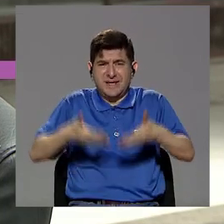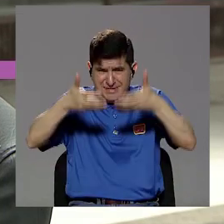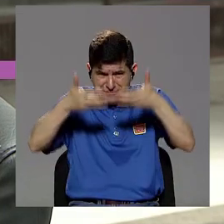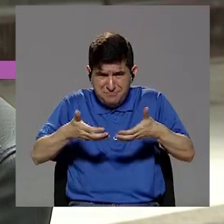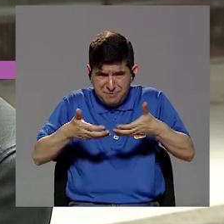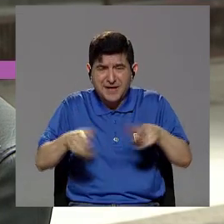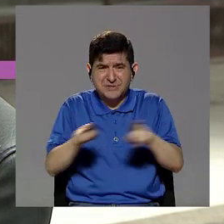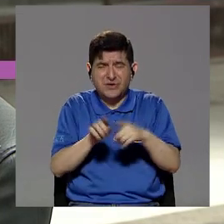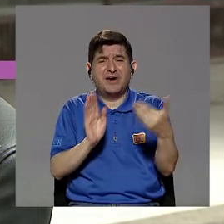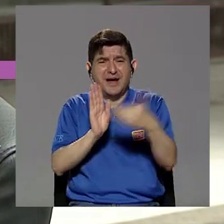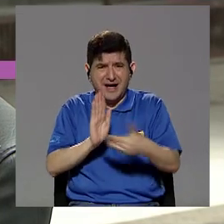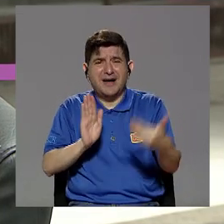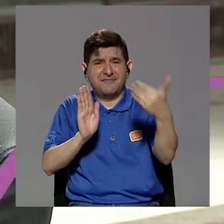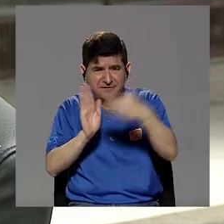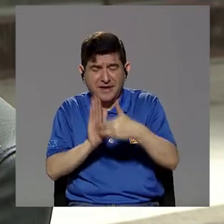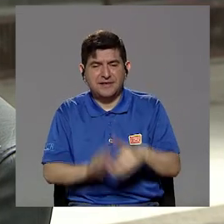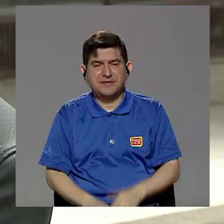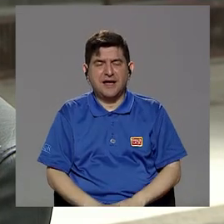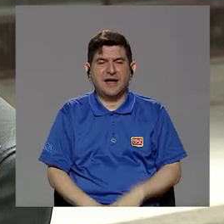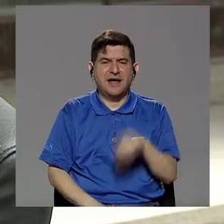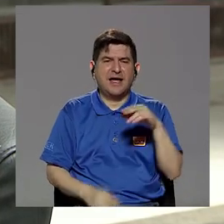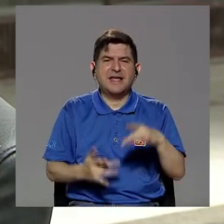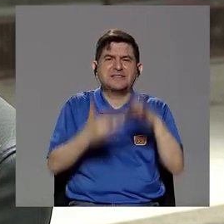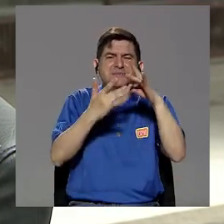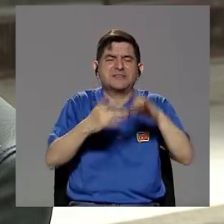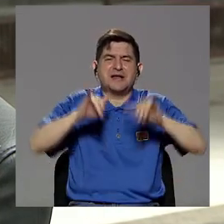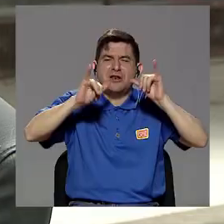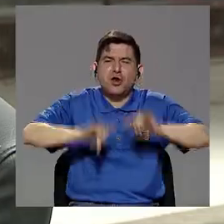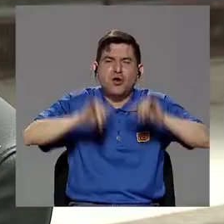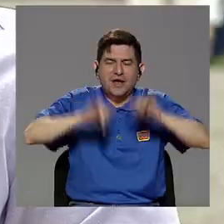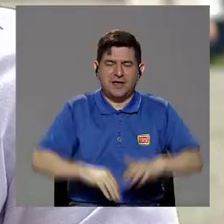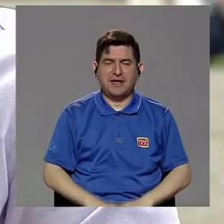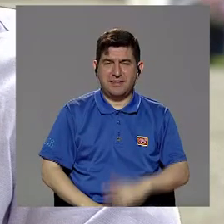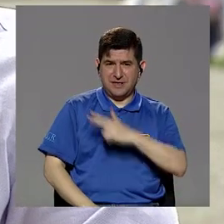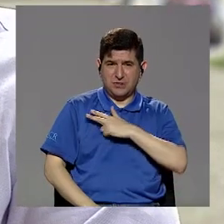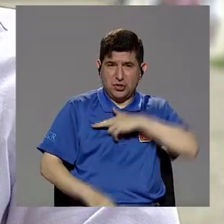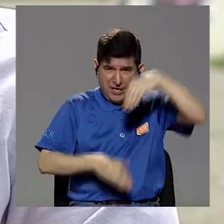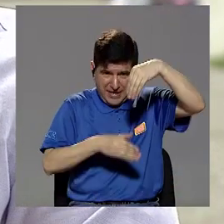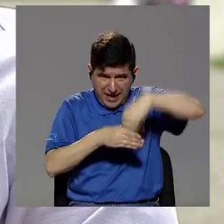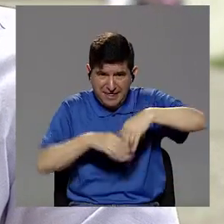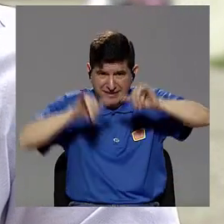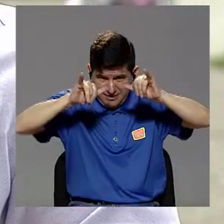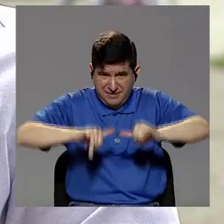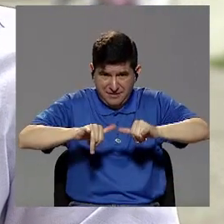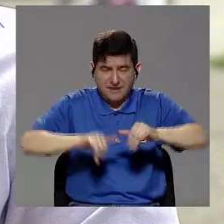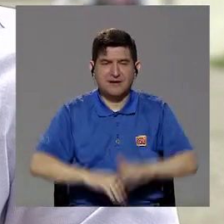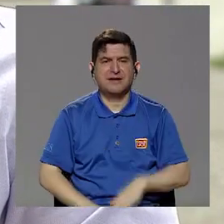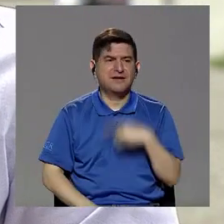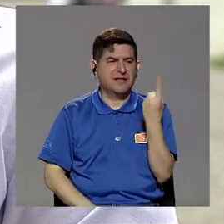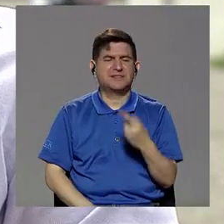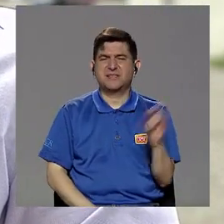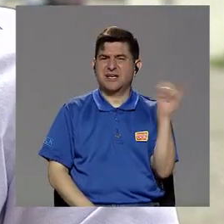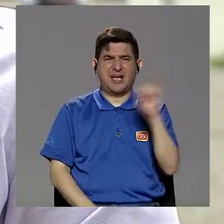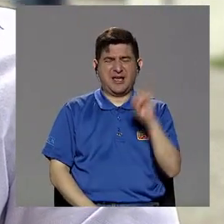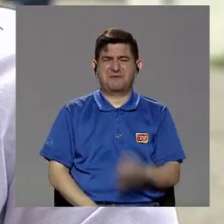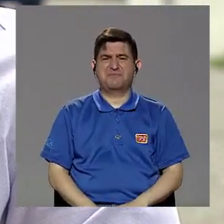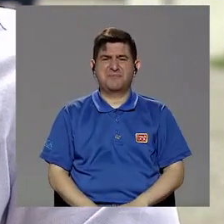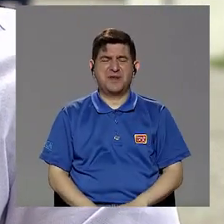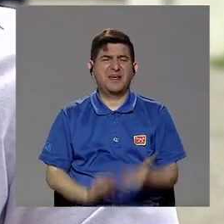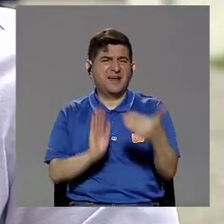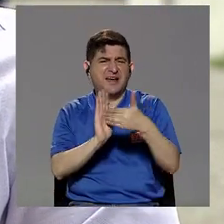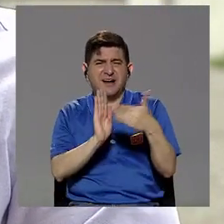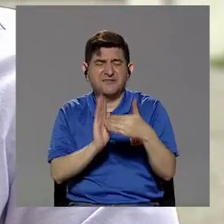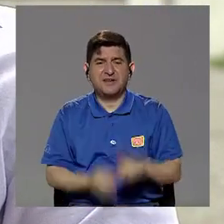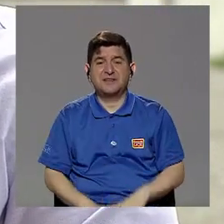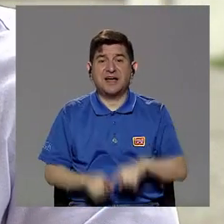y ese peso es el que va deteriorando. El residuo, sobre todo, o sea, cuando se deja una orina adentro, siempre se infecta y siempre va